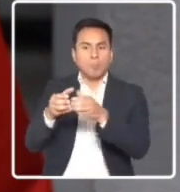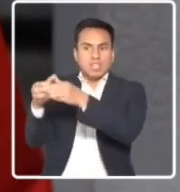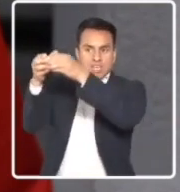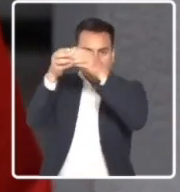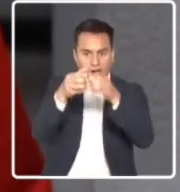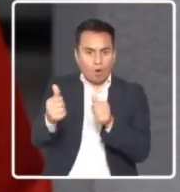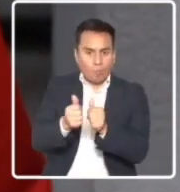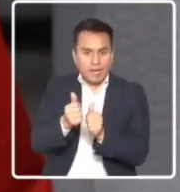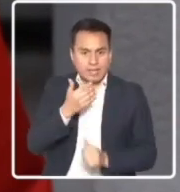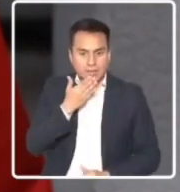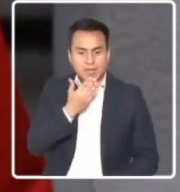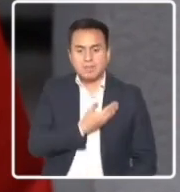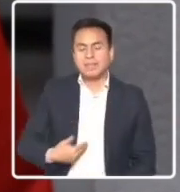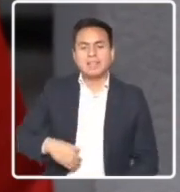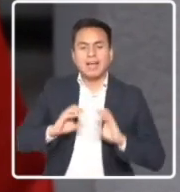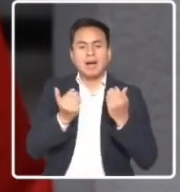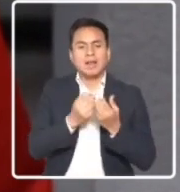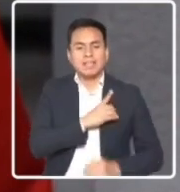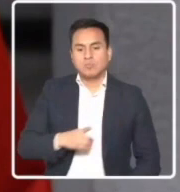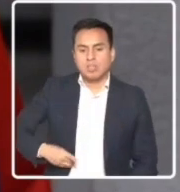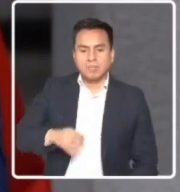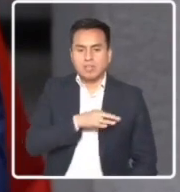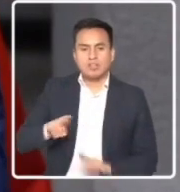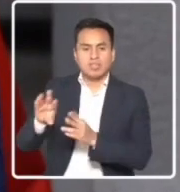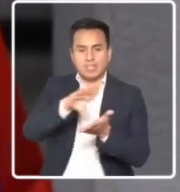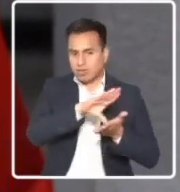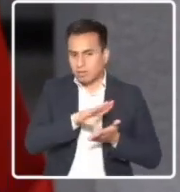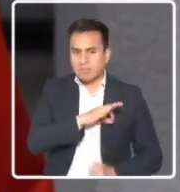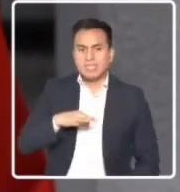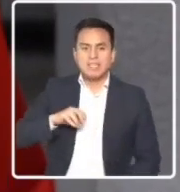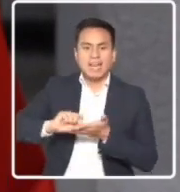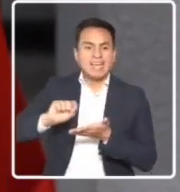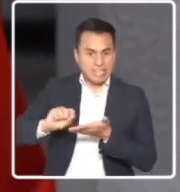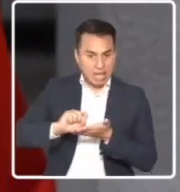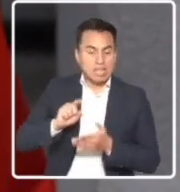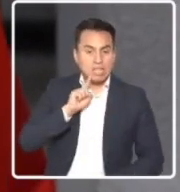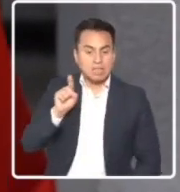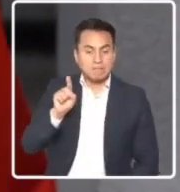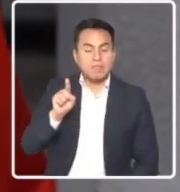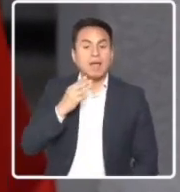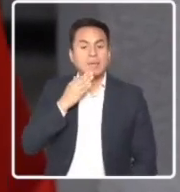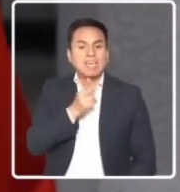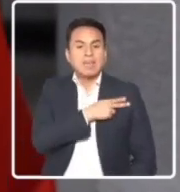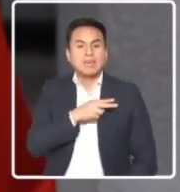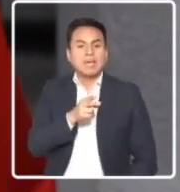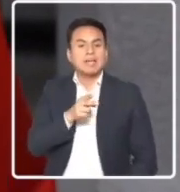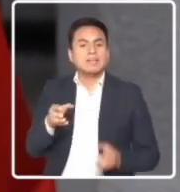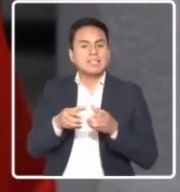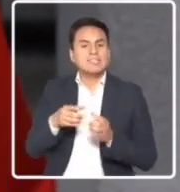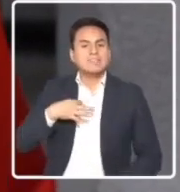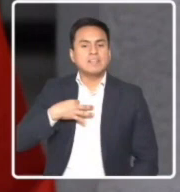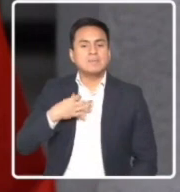acompaña. El presidente de la Cámara de Diputados, el ministro de Relaciones Exteriores, la ministra secretaria general y jefe de gabinete civil de